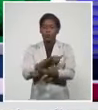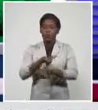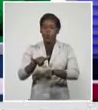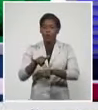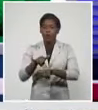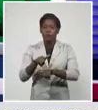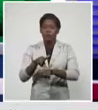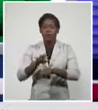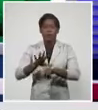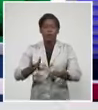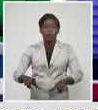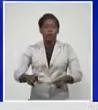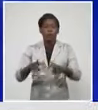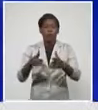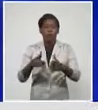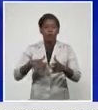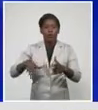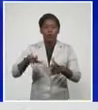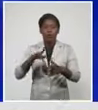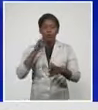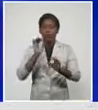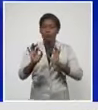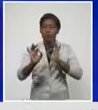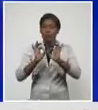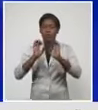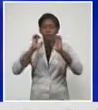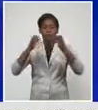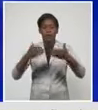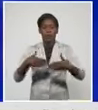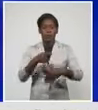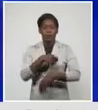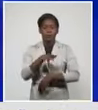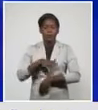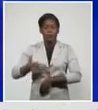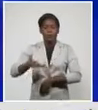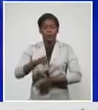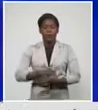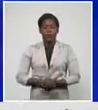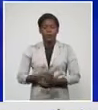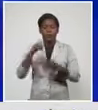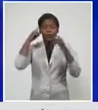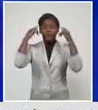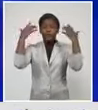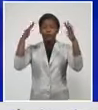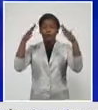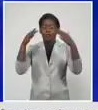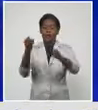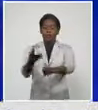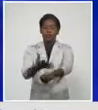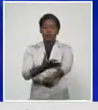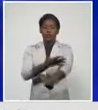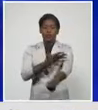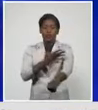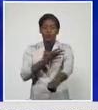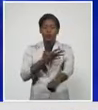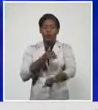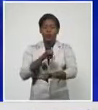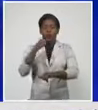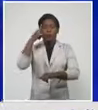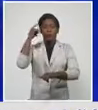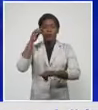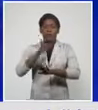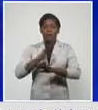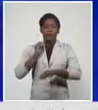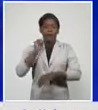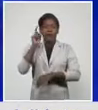maravillosa acción que se está realizando. Son aplausos de vida, de esperanza, de salud, los que reciben